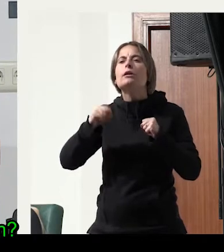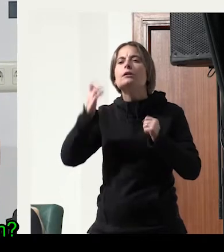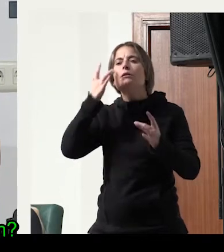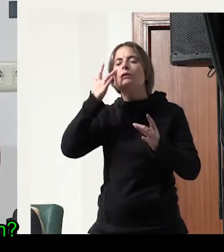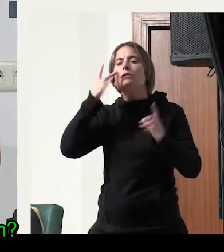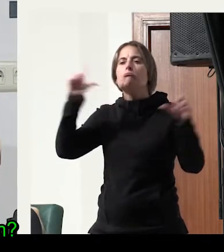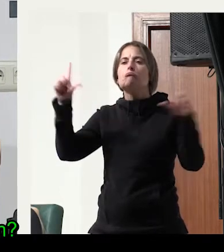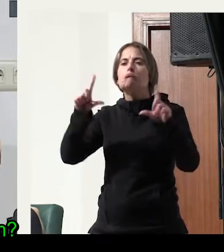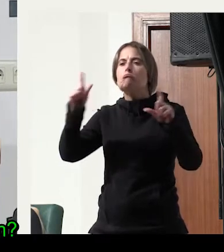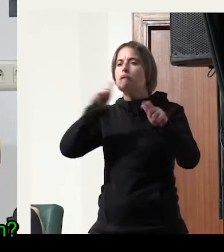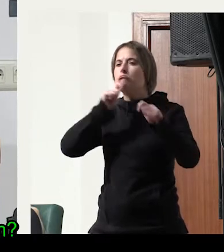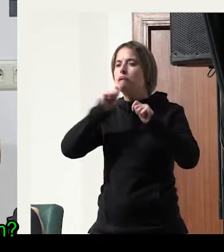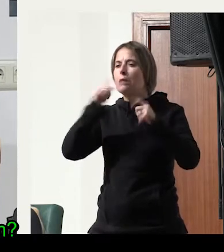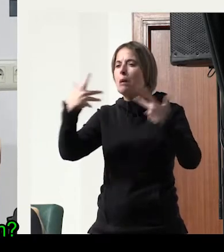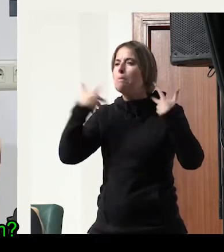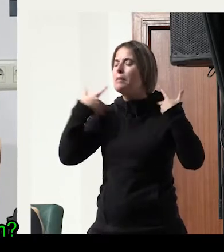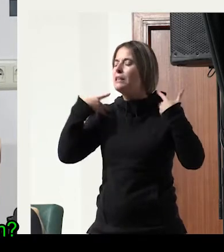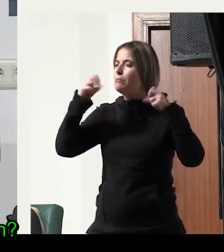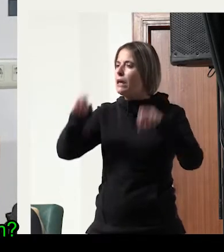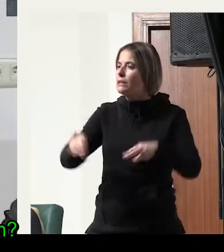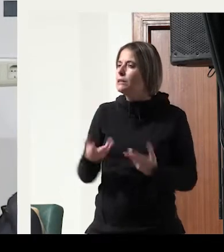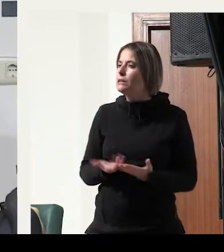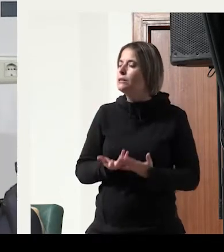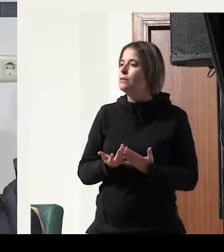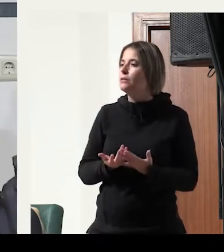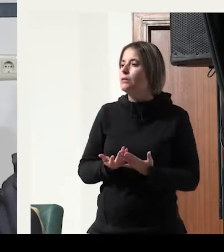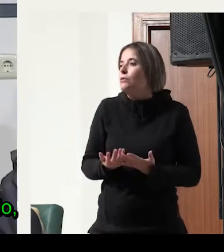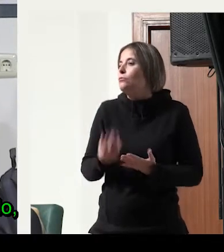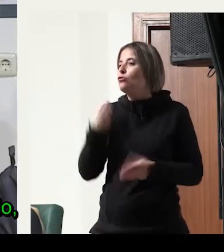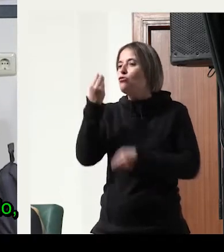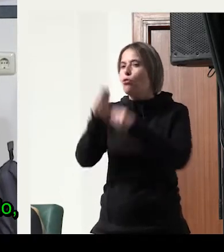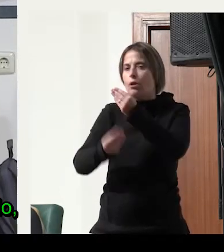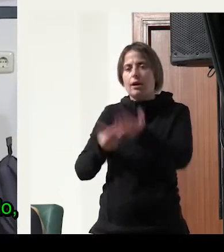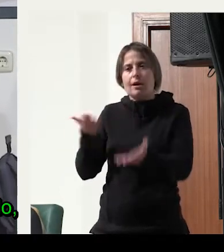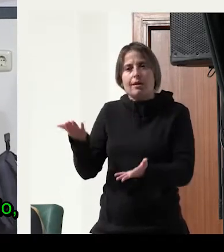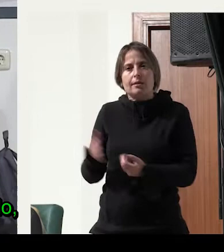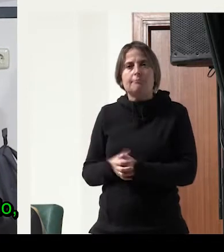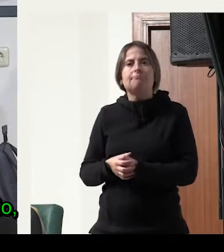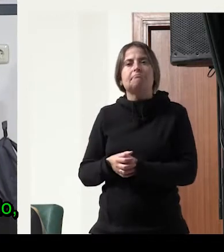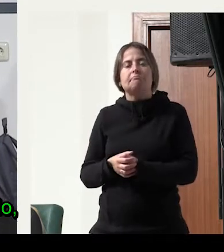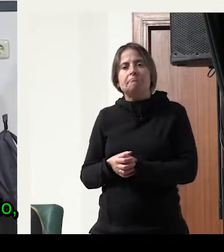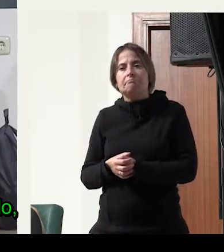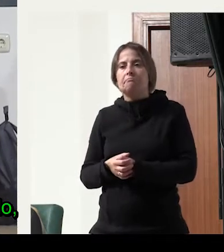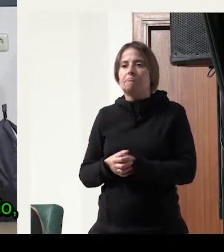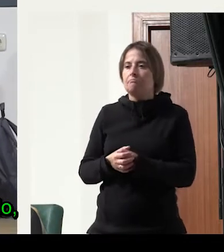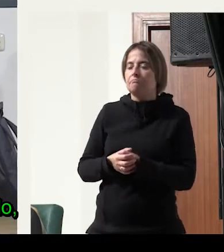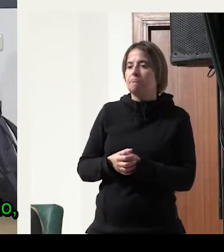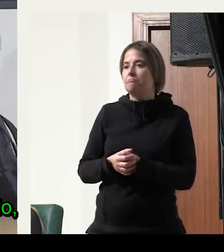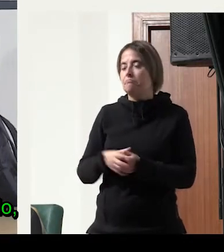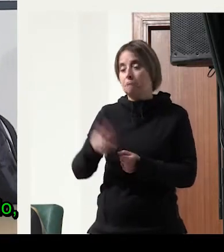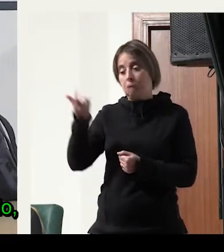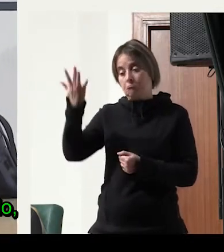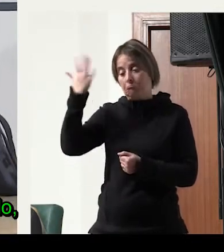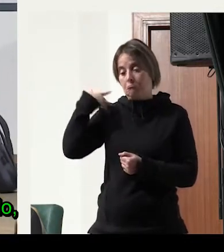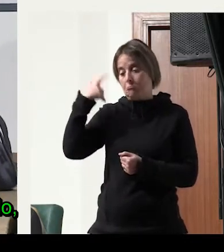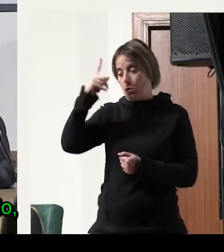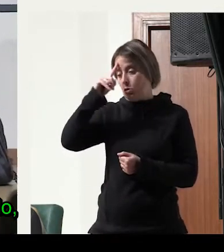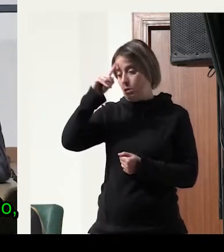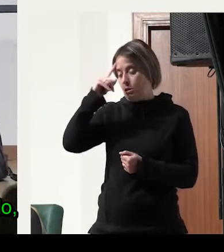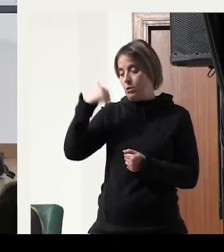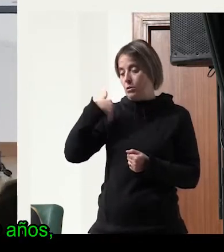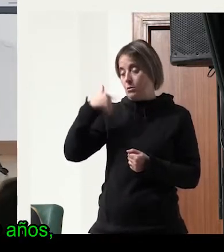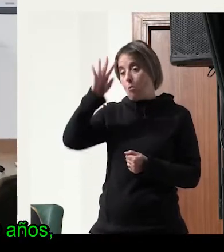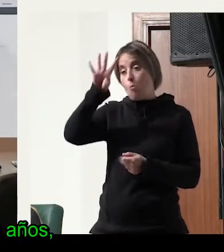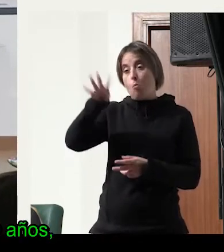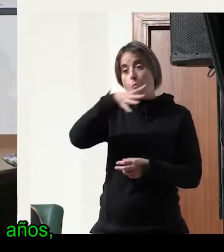ser víctimas de algo? Simplemente por lo que hacen. Bueno, pues yo qué sé, el otro día, por ejemplo, una poeta,